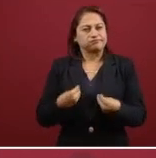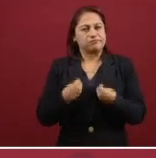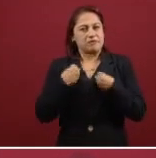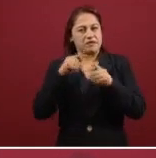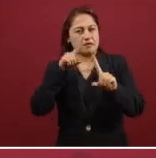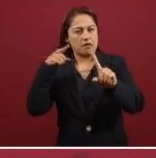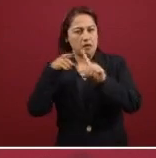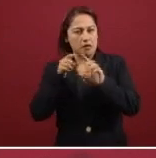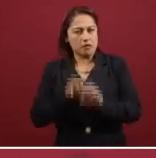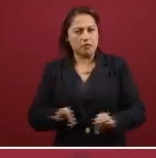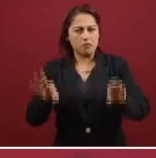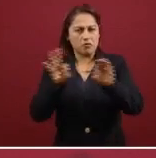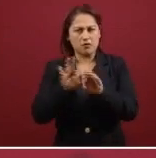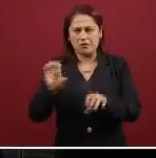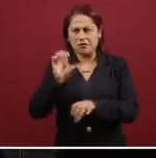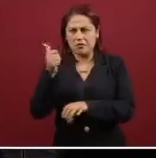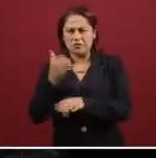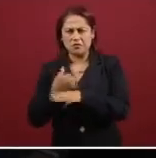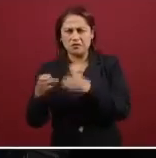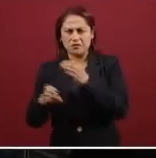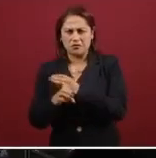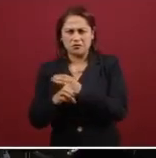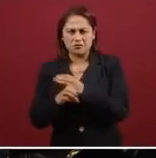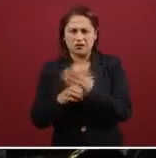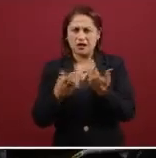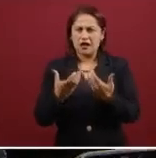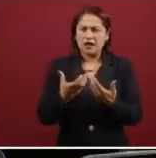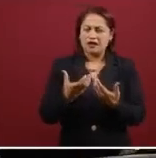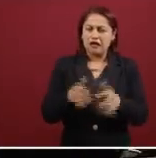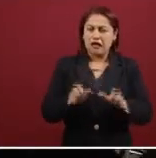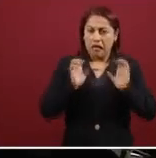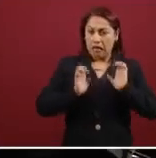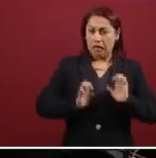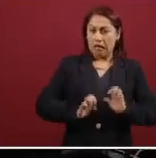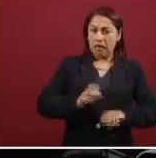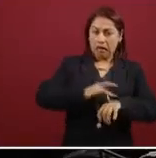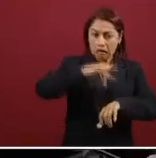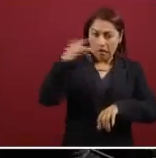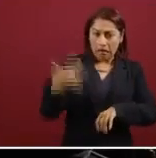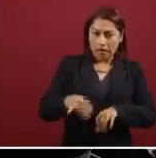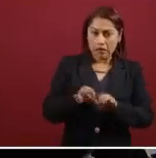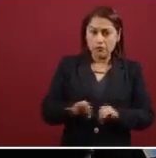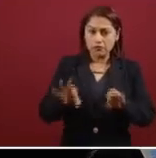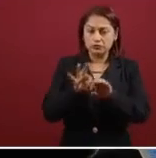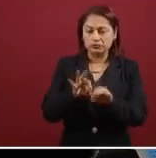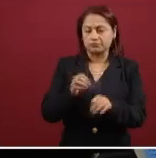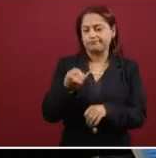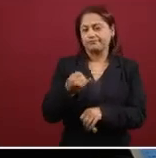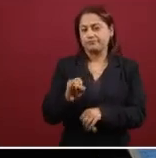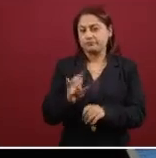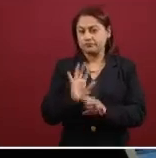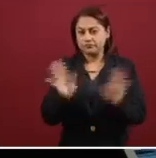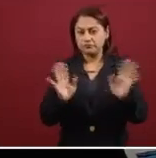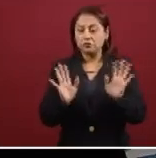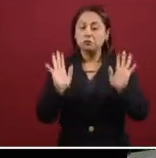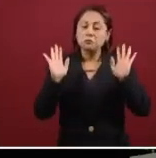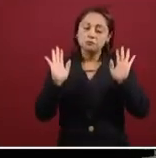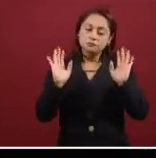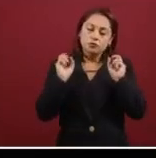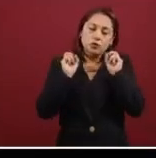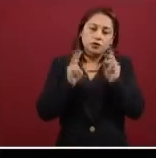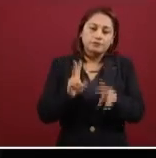No esas extravagancias, pero en fin, el jueves ya te dan a conocer